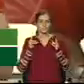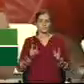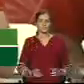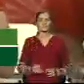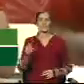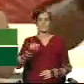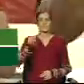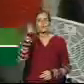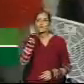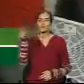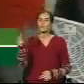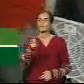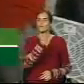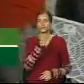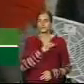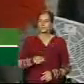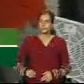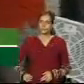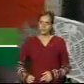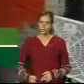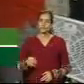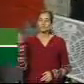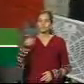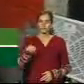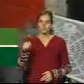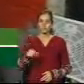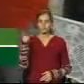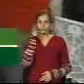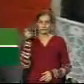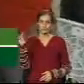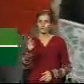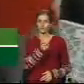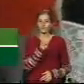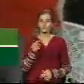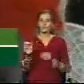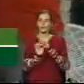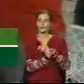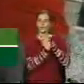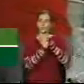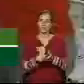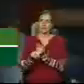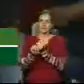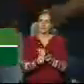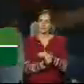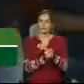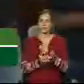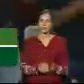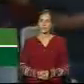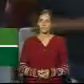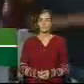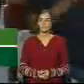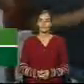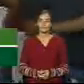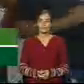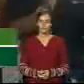Aquí está su pueblo, presidente. Aquí está el pueblo del Delta.